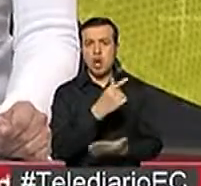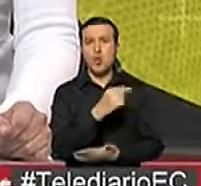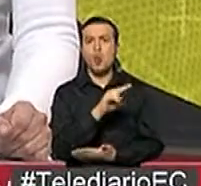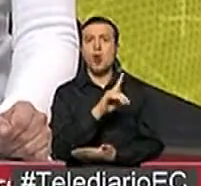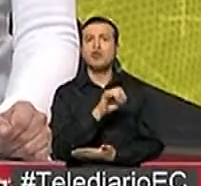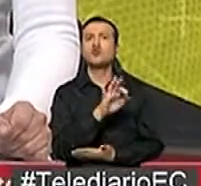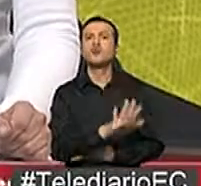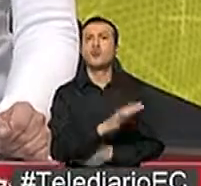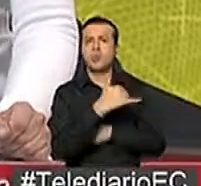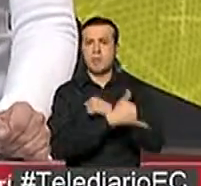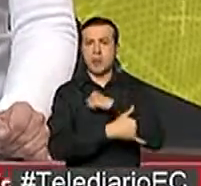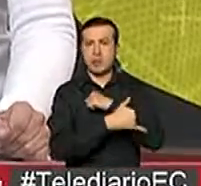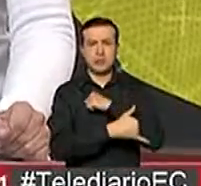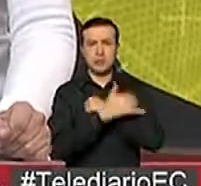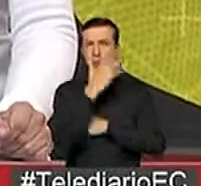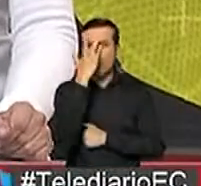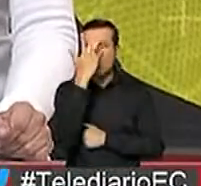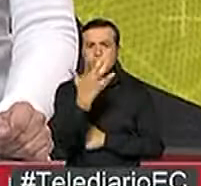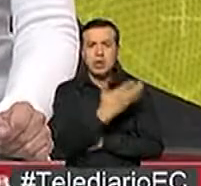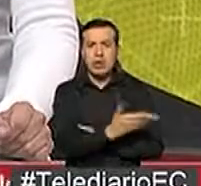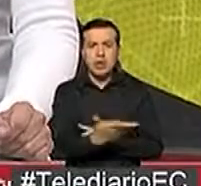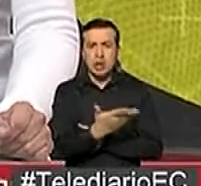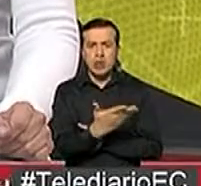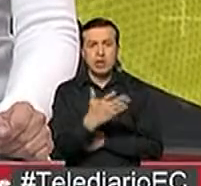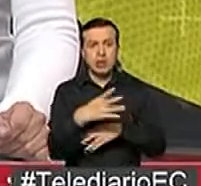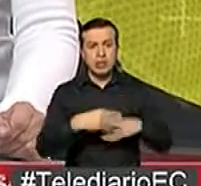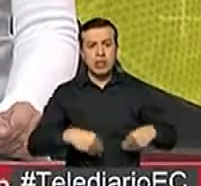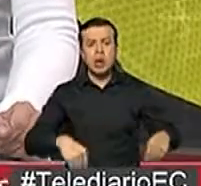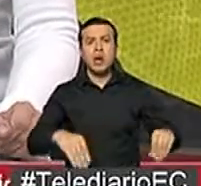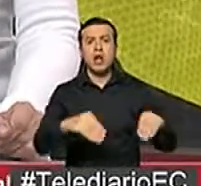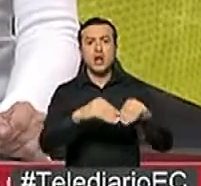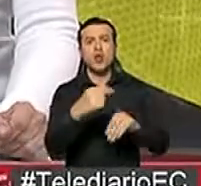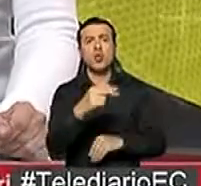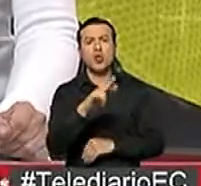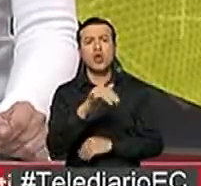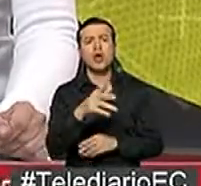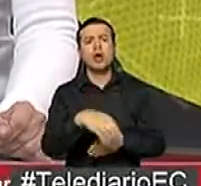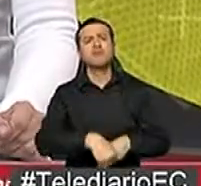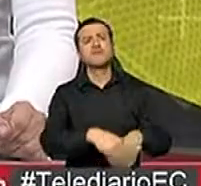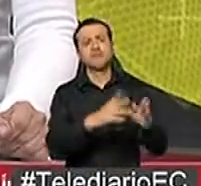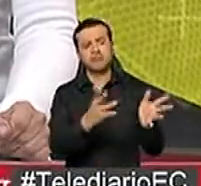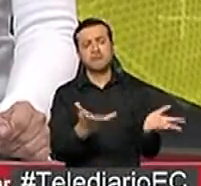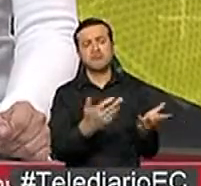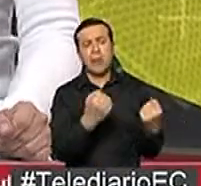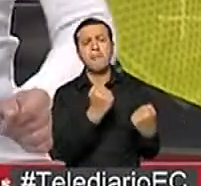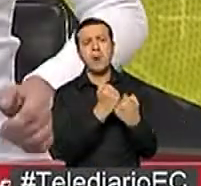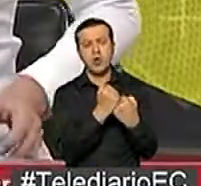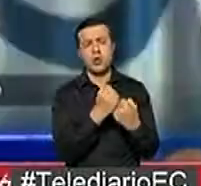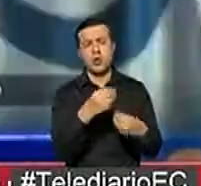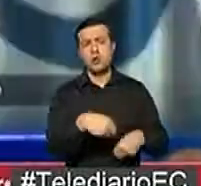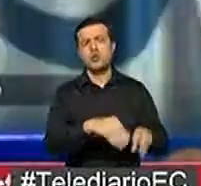por supuestamente desistir de la disputa territorial con Guyana a cambio de apoyo político.